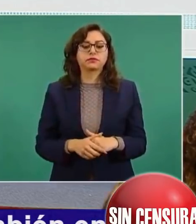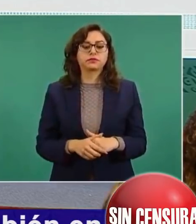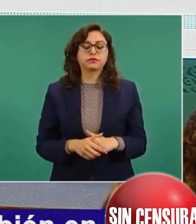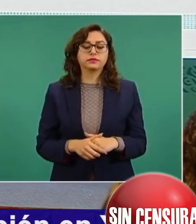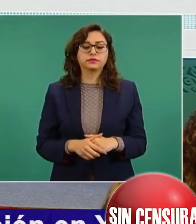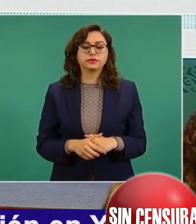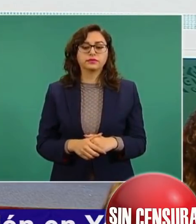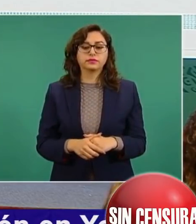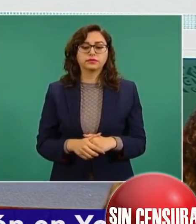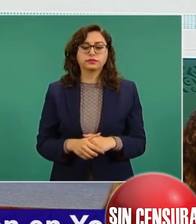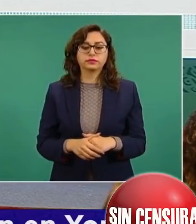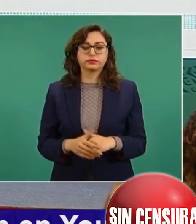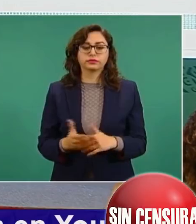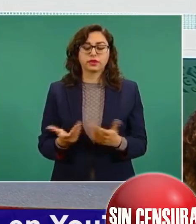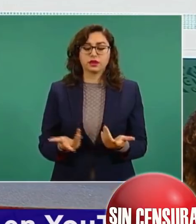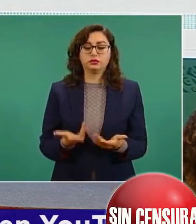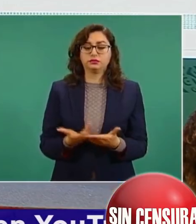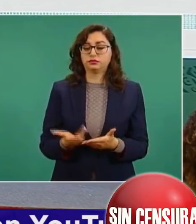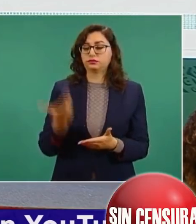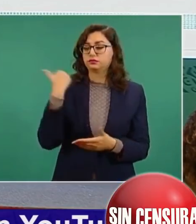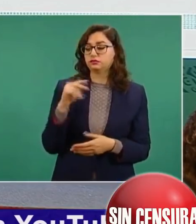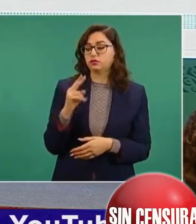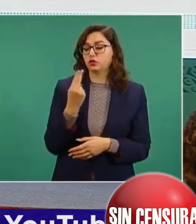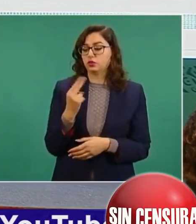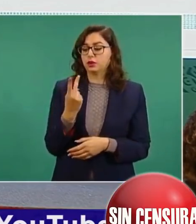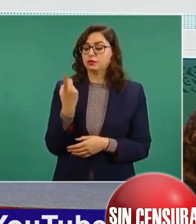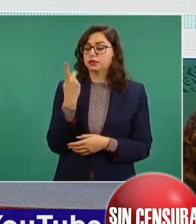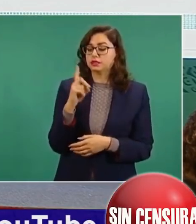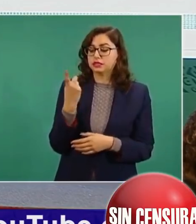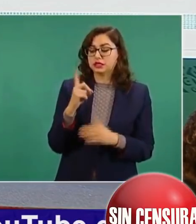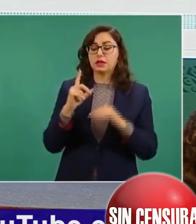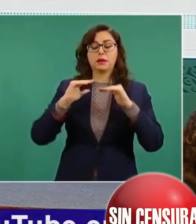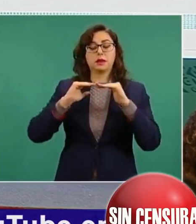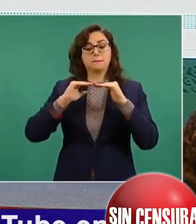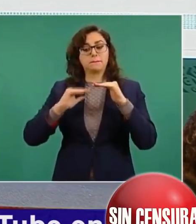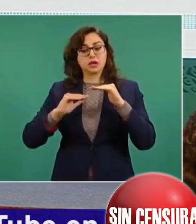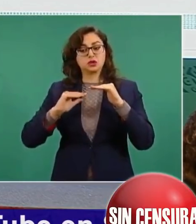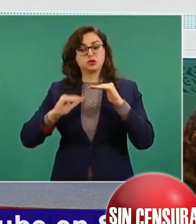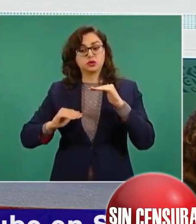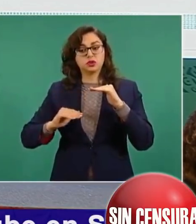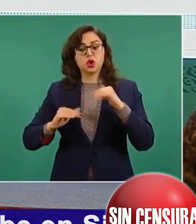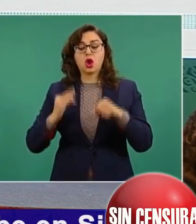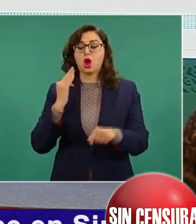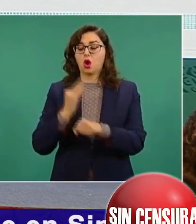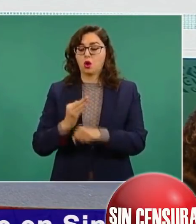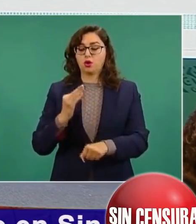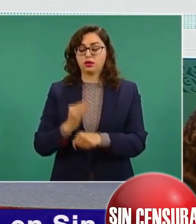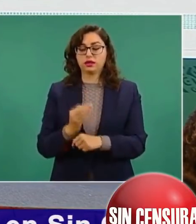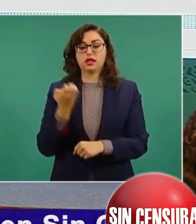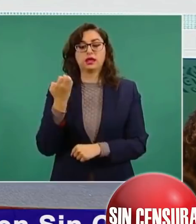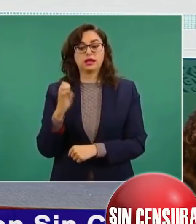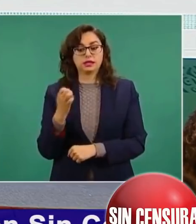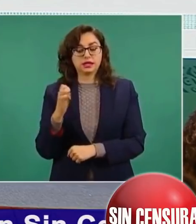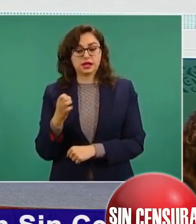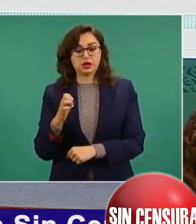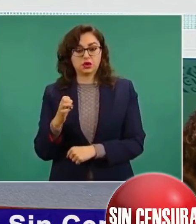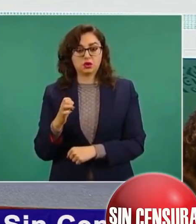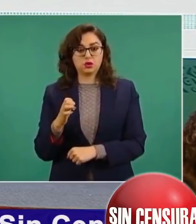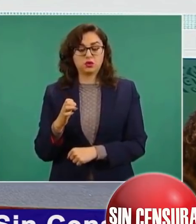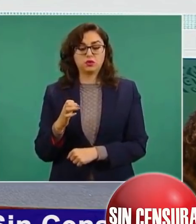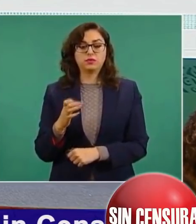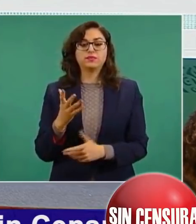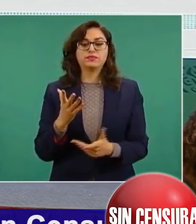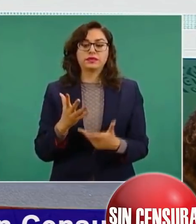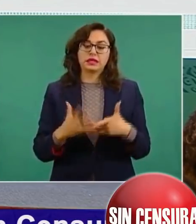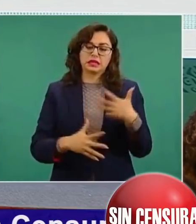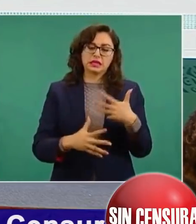el periodo más reciente de finales de noviembre y diciembre y durante lo que va del mes de enero y la segunda mitad de diciembre y lo